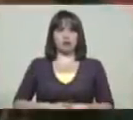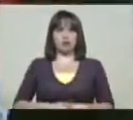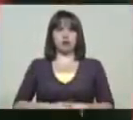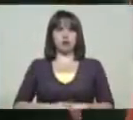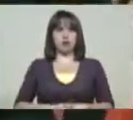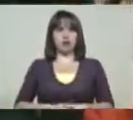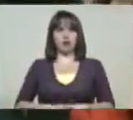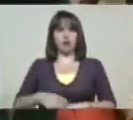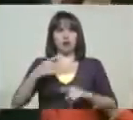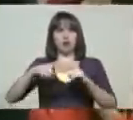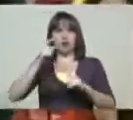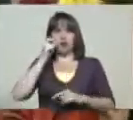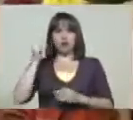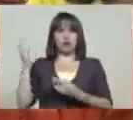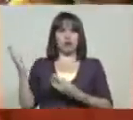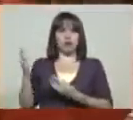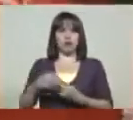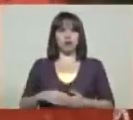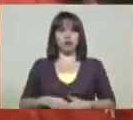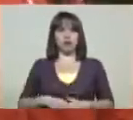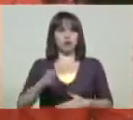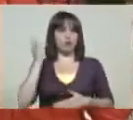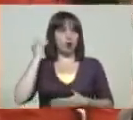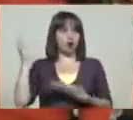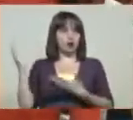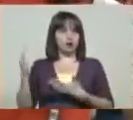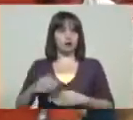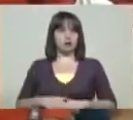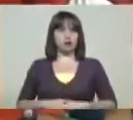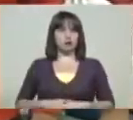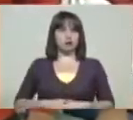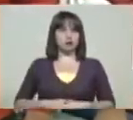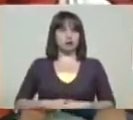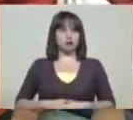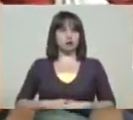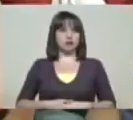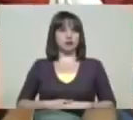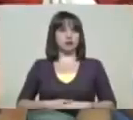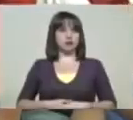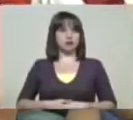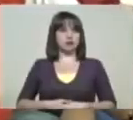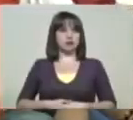Jason, Estela, estaba muy...